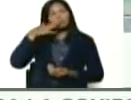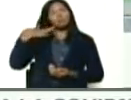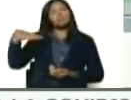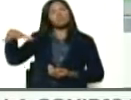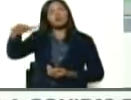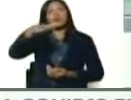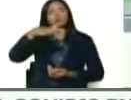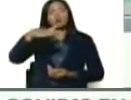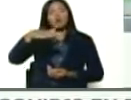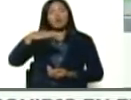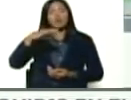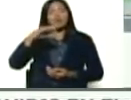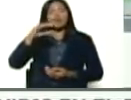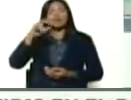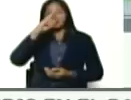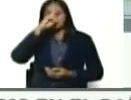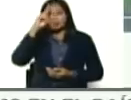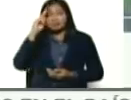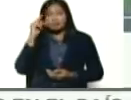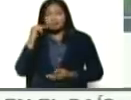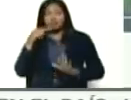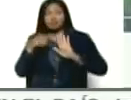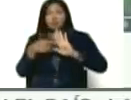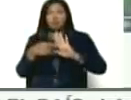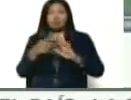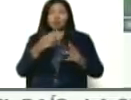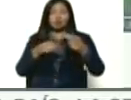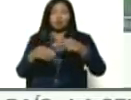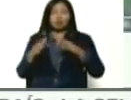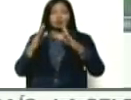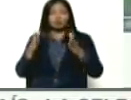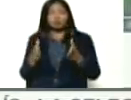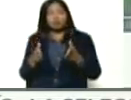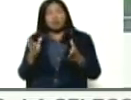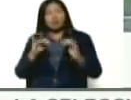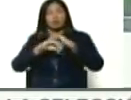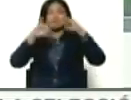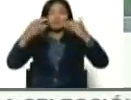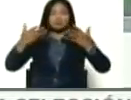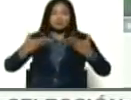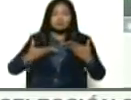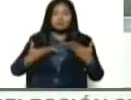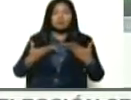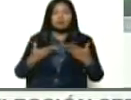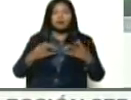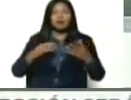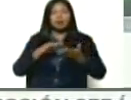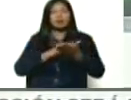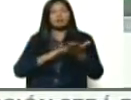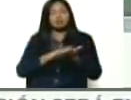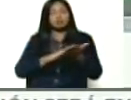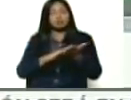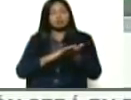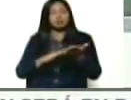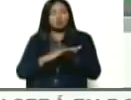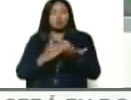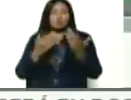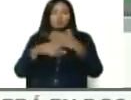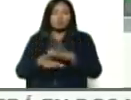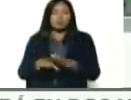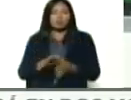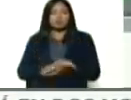derecho a la paz a la reconstrucción a la felicidad a la recuperación integral